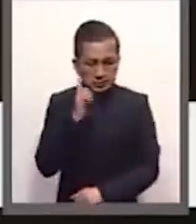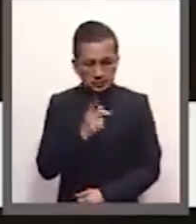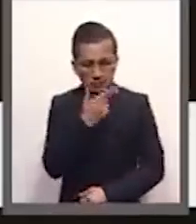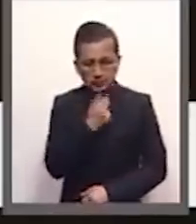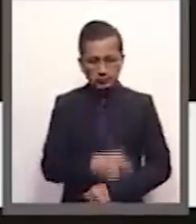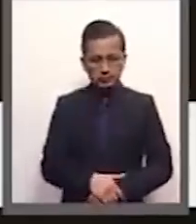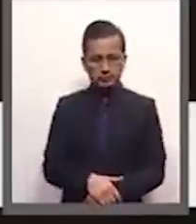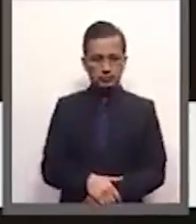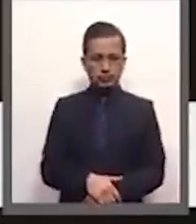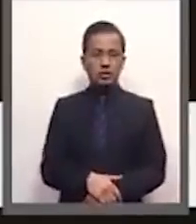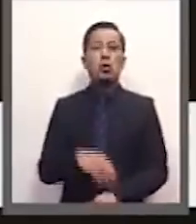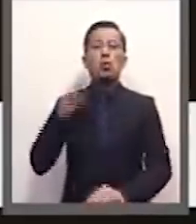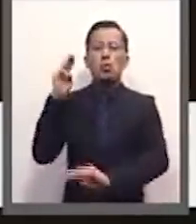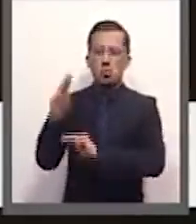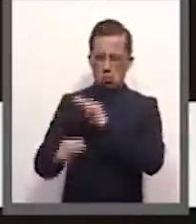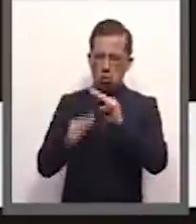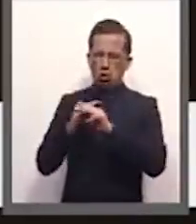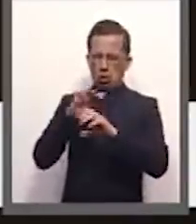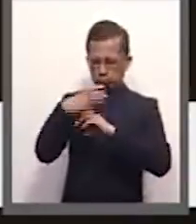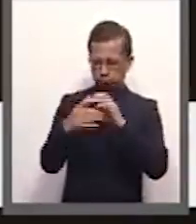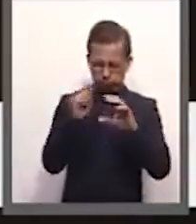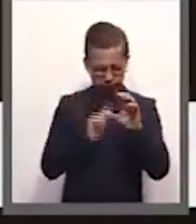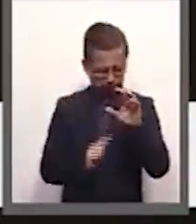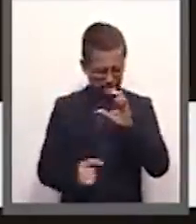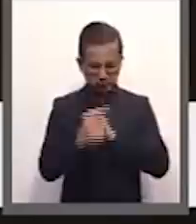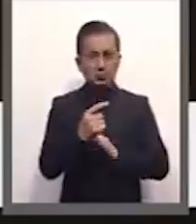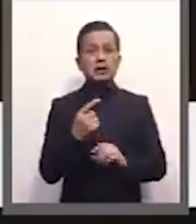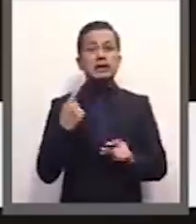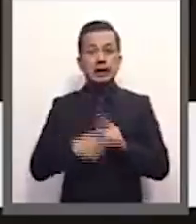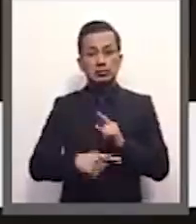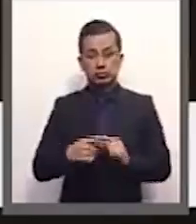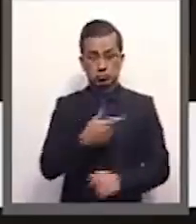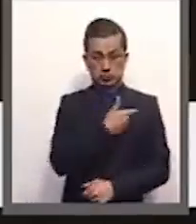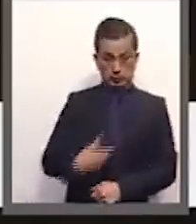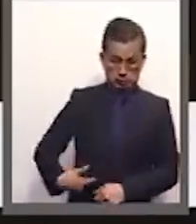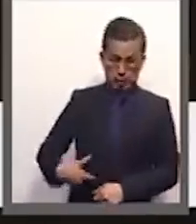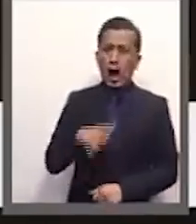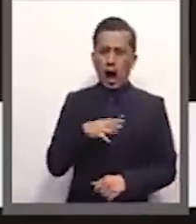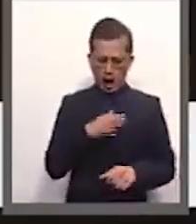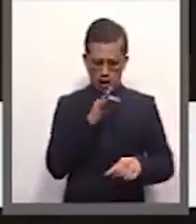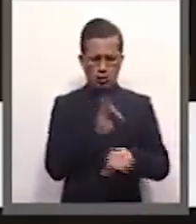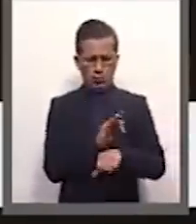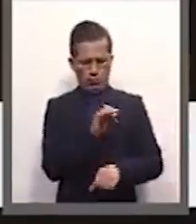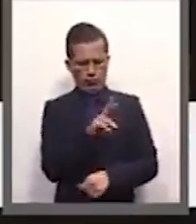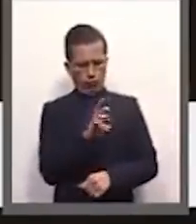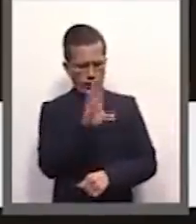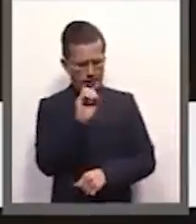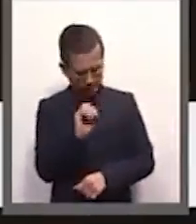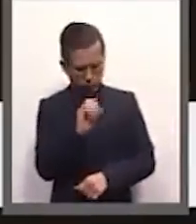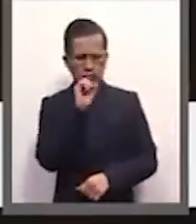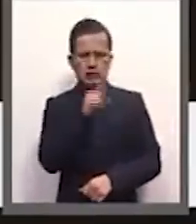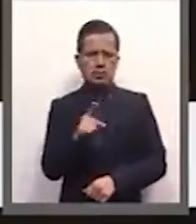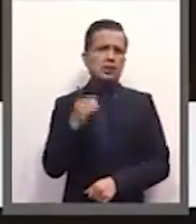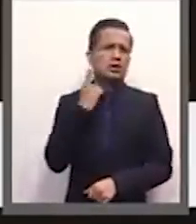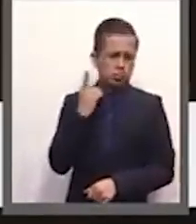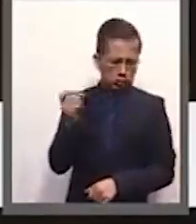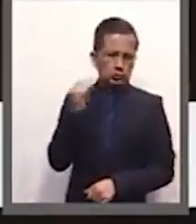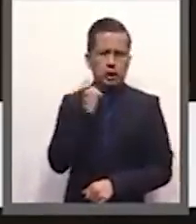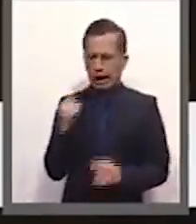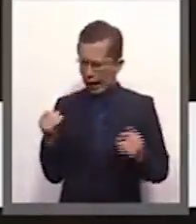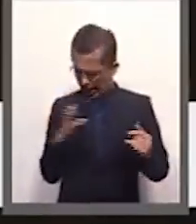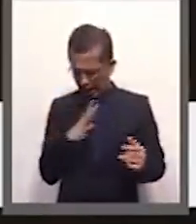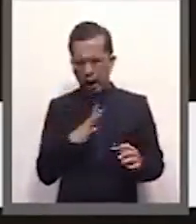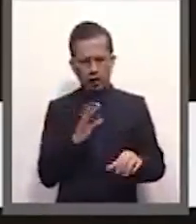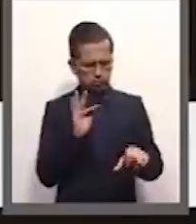de países del mundo los jefes de Estado tienen fuero y los legisladores también. No es ninguna antigualla, no es